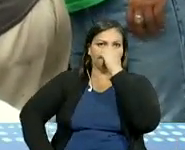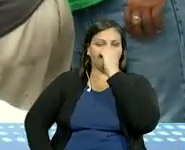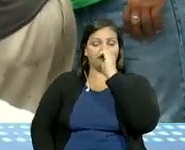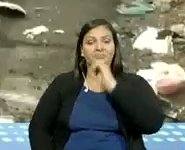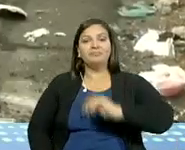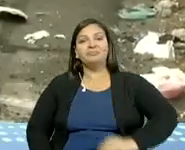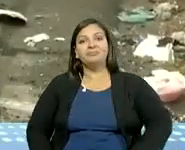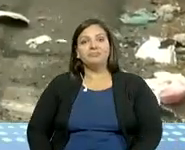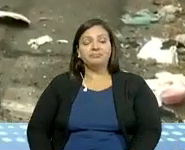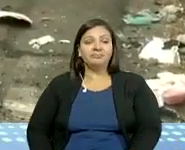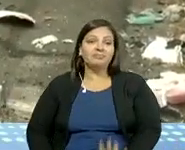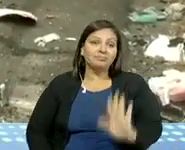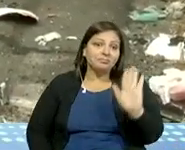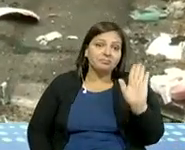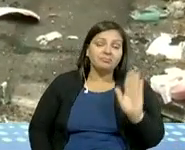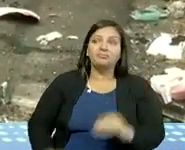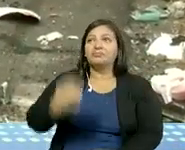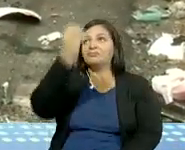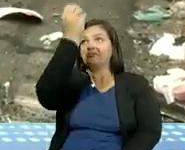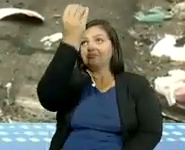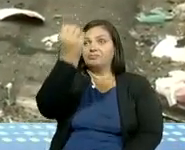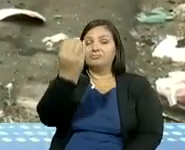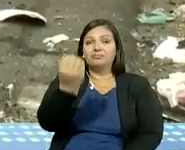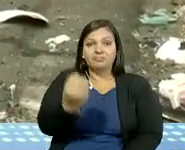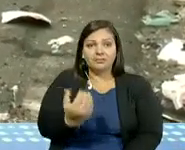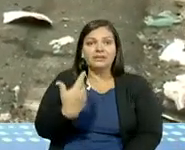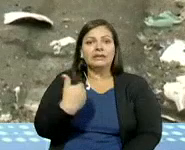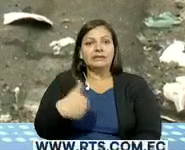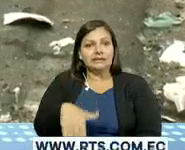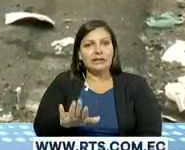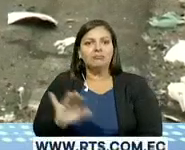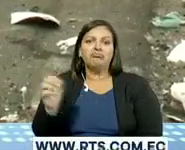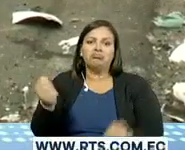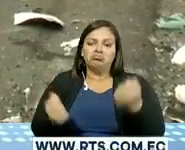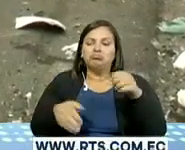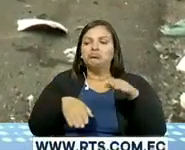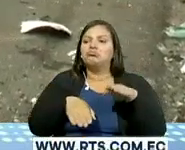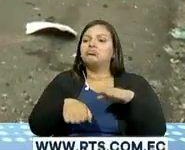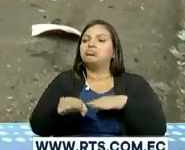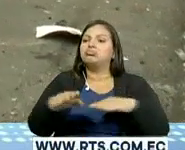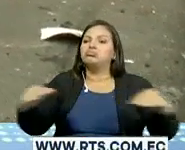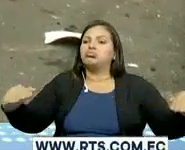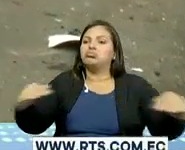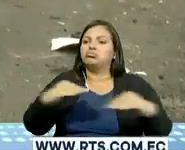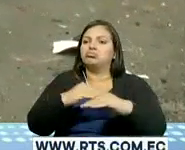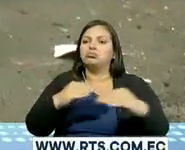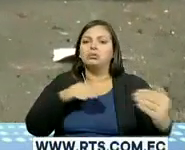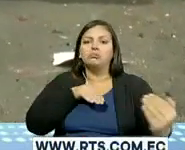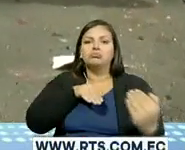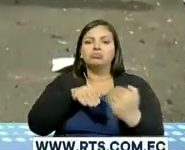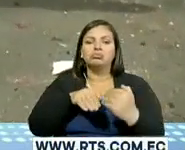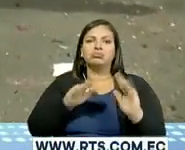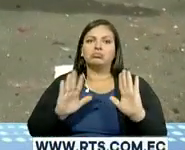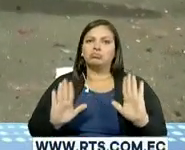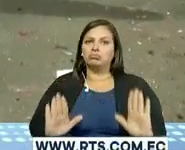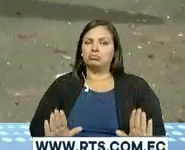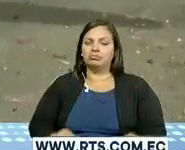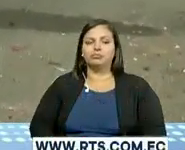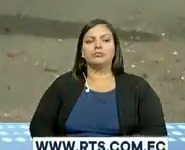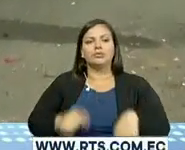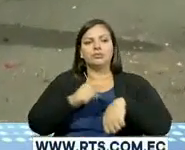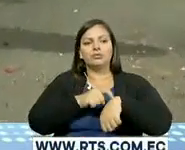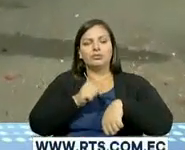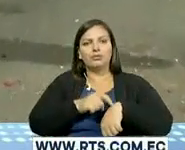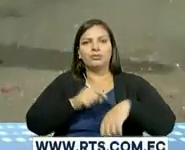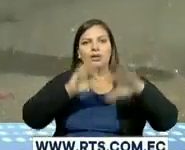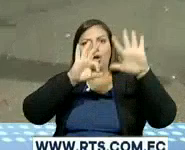que pasara eso para, bueno, al otro día ya colocar los semáforos. 8:28 de la mañana, informando en este